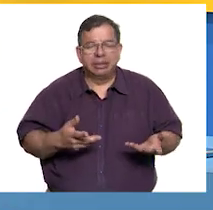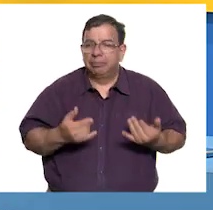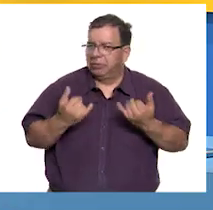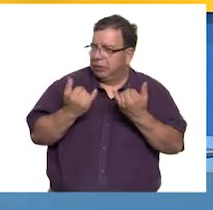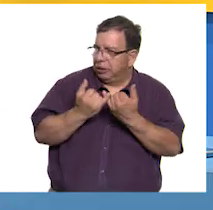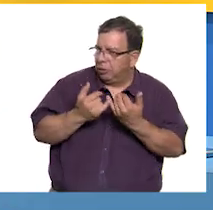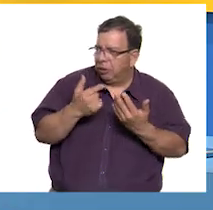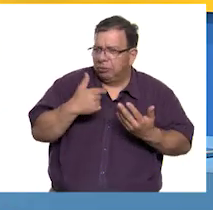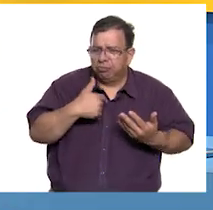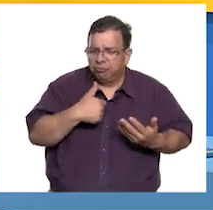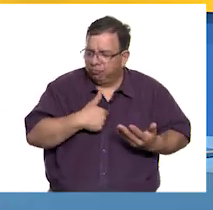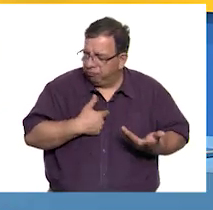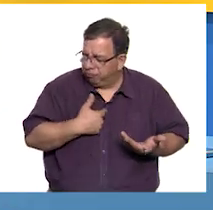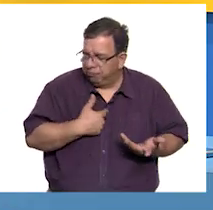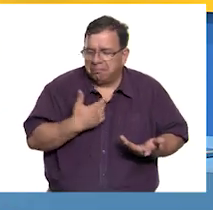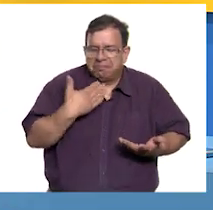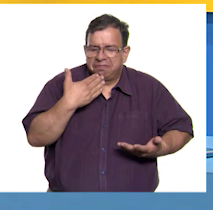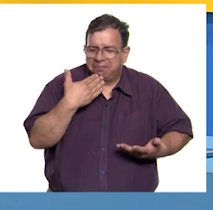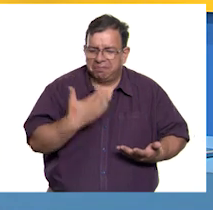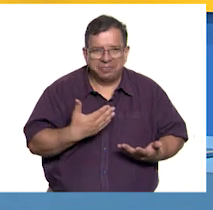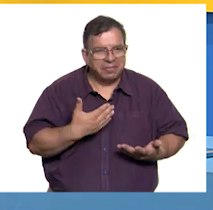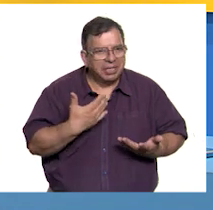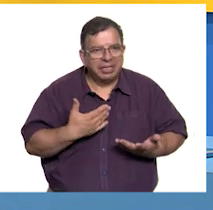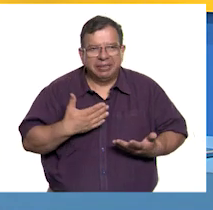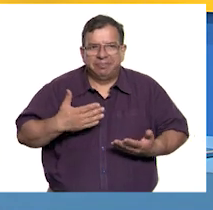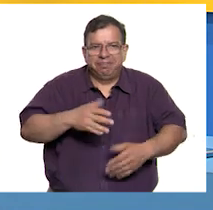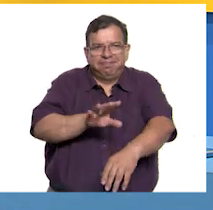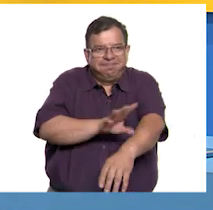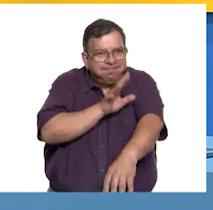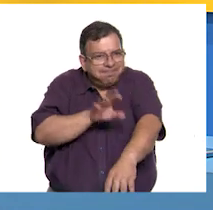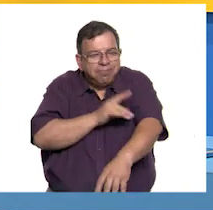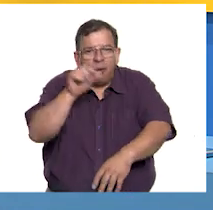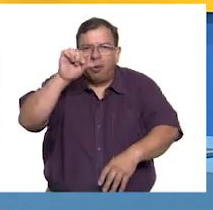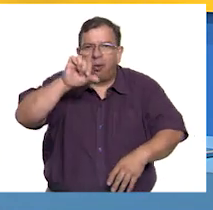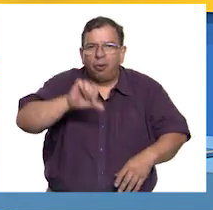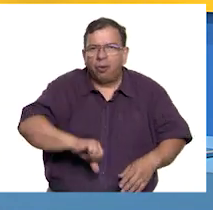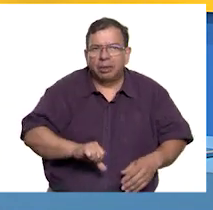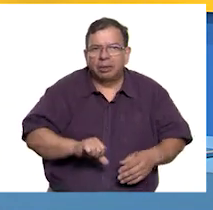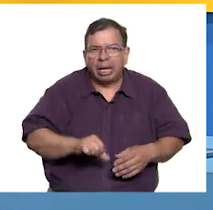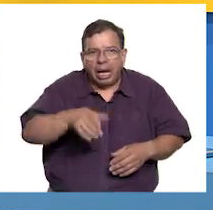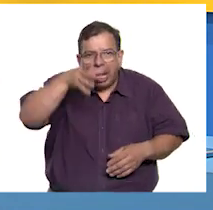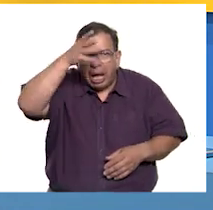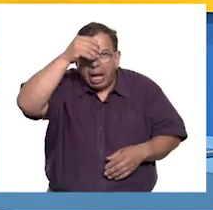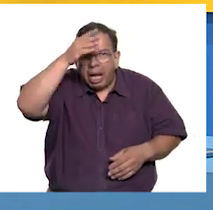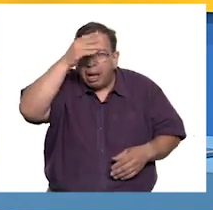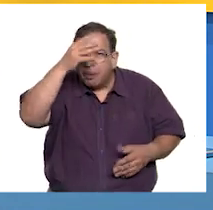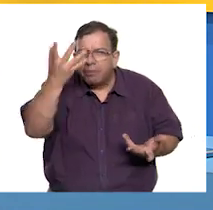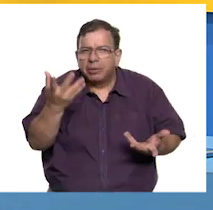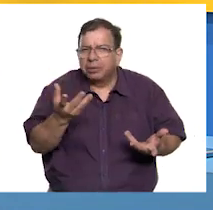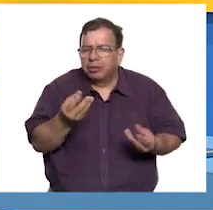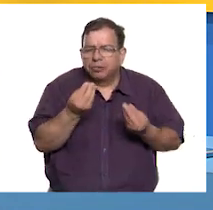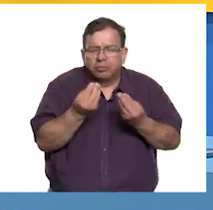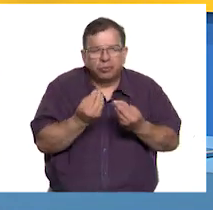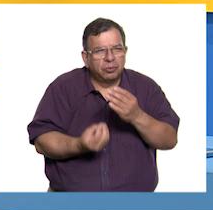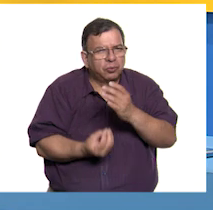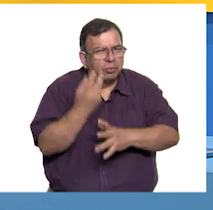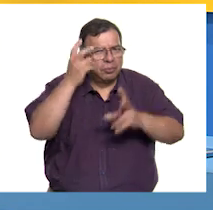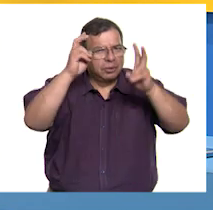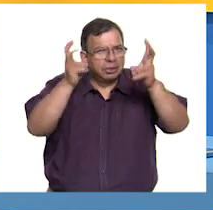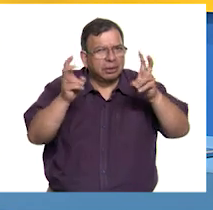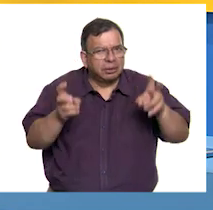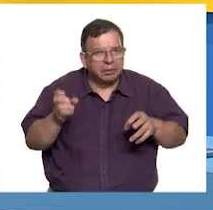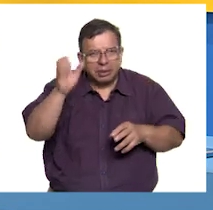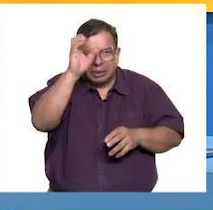pues yo estoy muy bien y muy entusiasmado de saber que el día de hoy vamos a estar aprendiendo y compartiendo muchos nuevos temas sobre